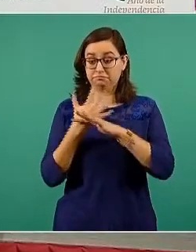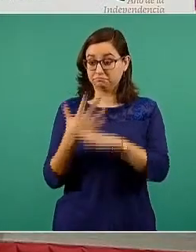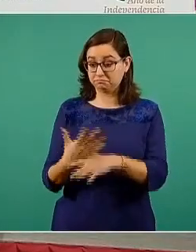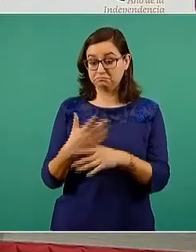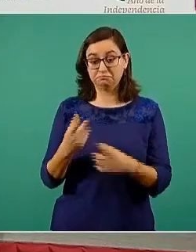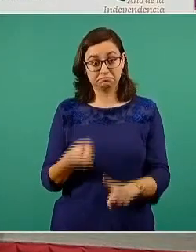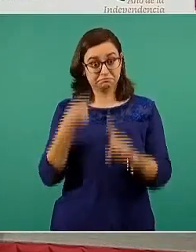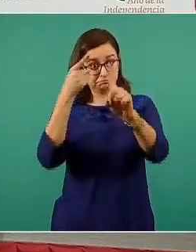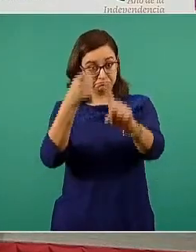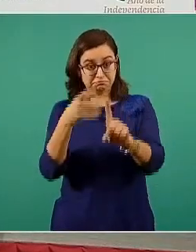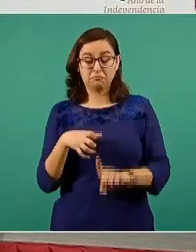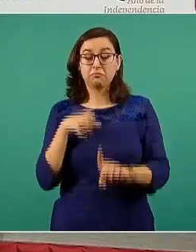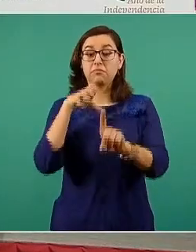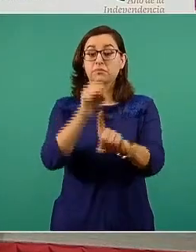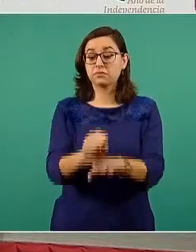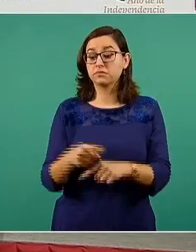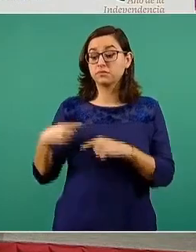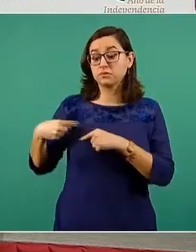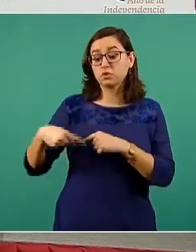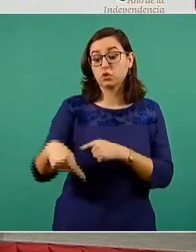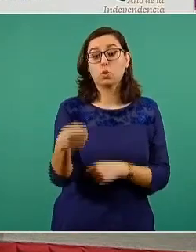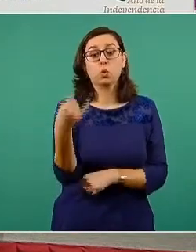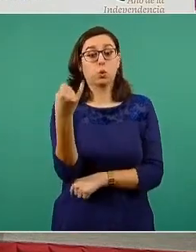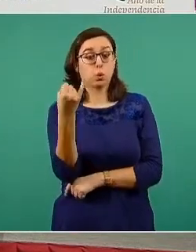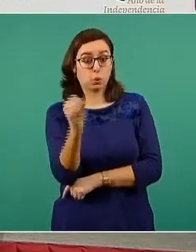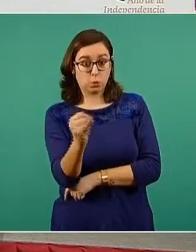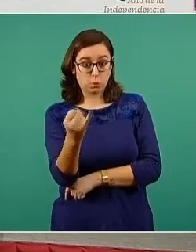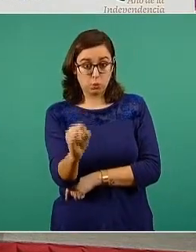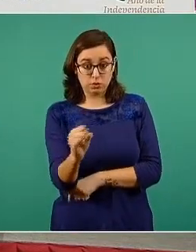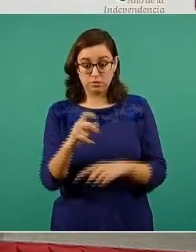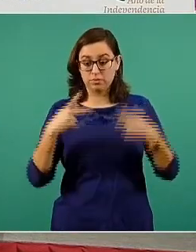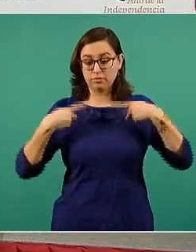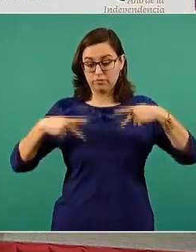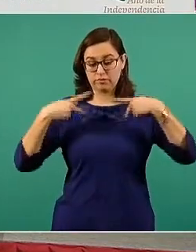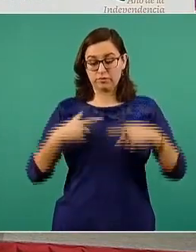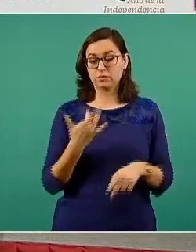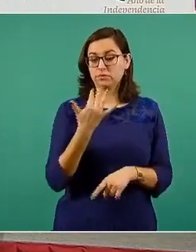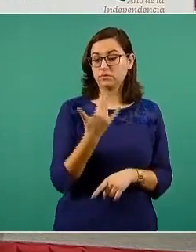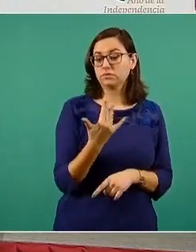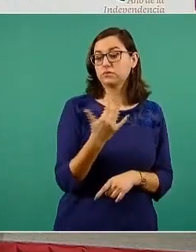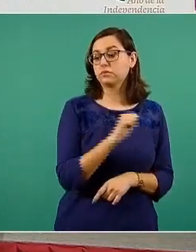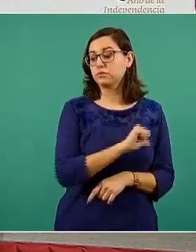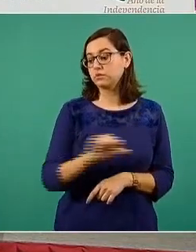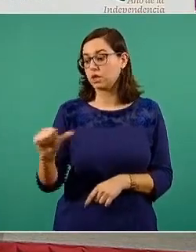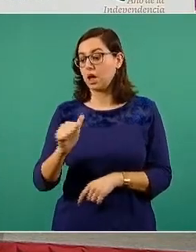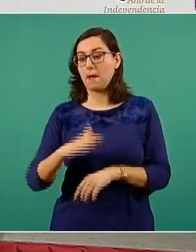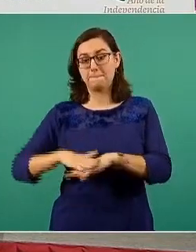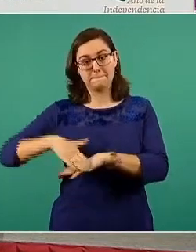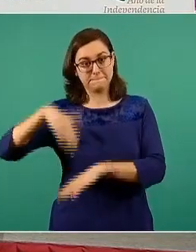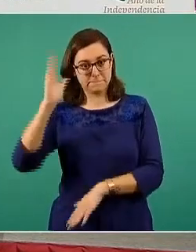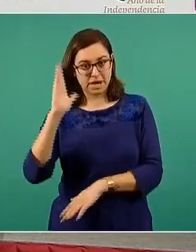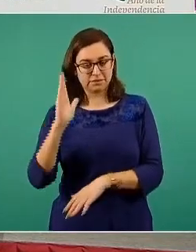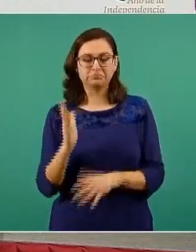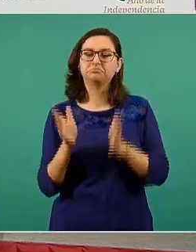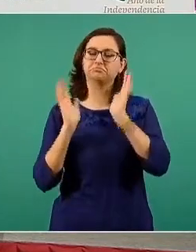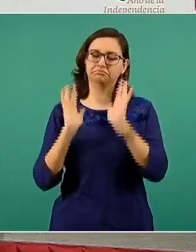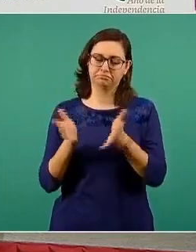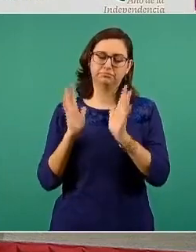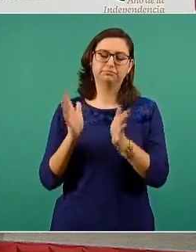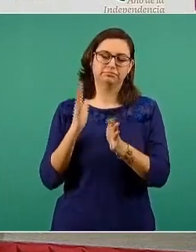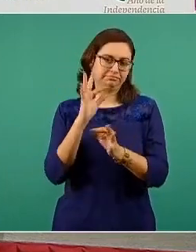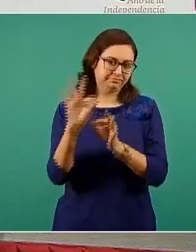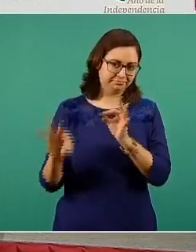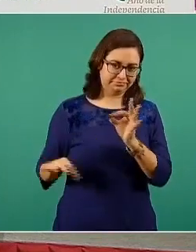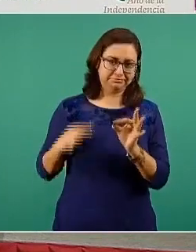durante el mes de junio completaremos ya la vacunación de la etapa 2, es decir, de todas aquellas personas que tenemos